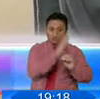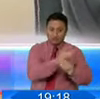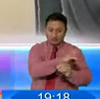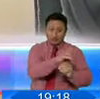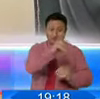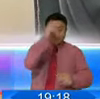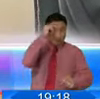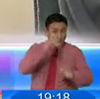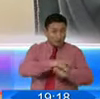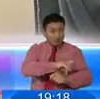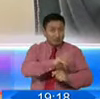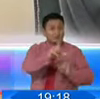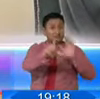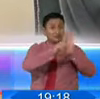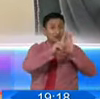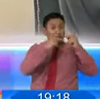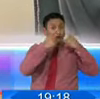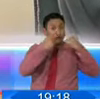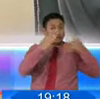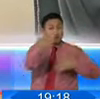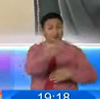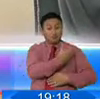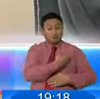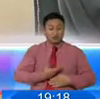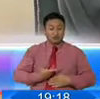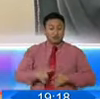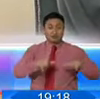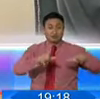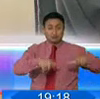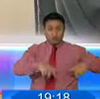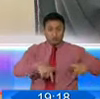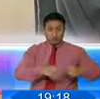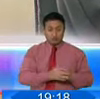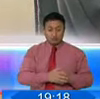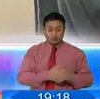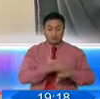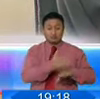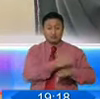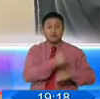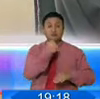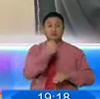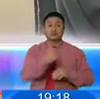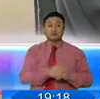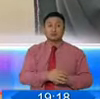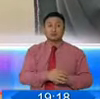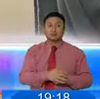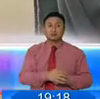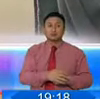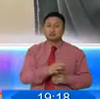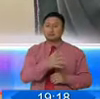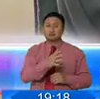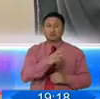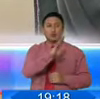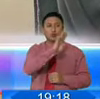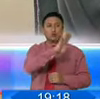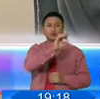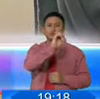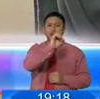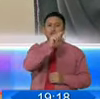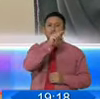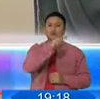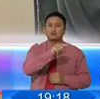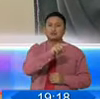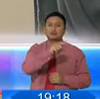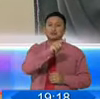que como política pública el presidente Lenín Moreno ofreció más o menos 400.000